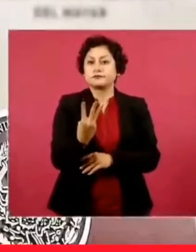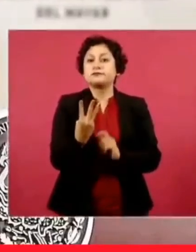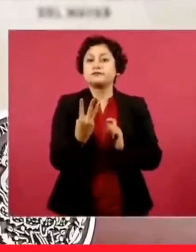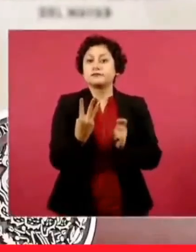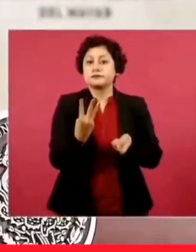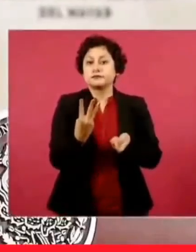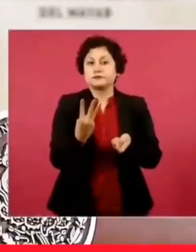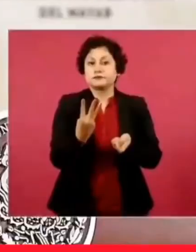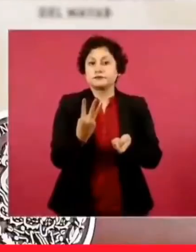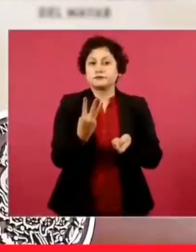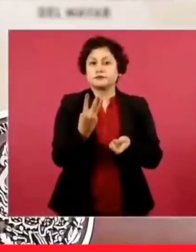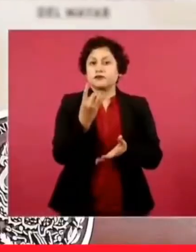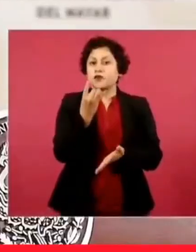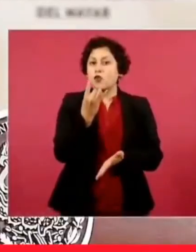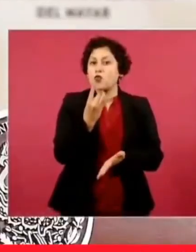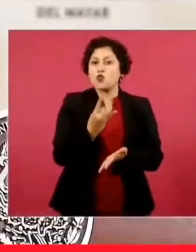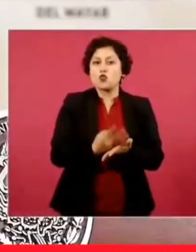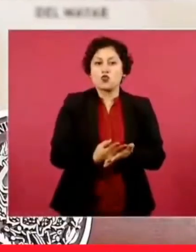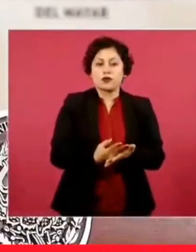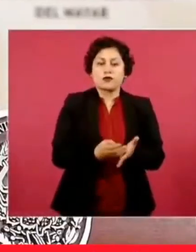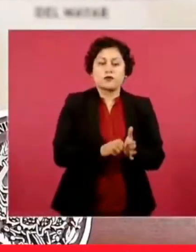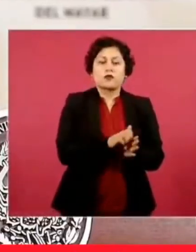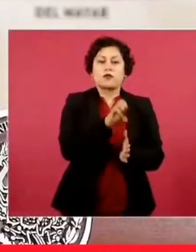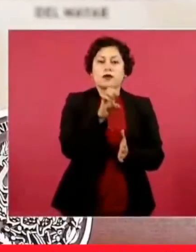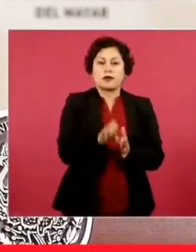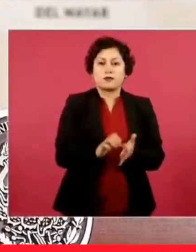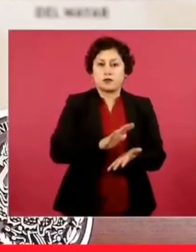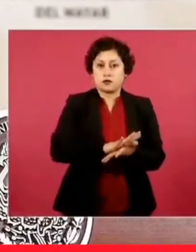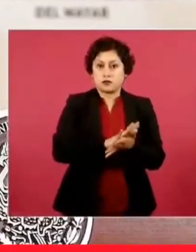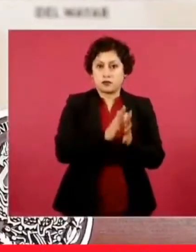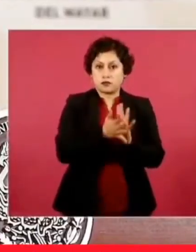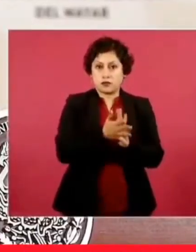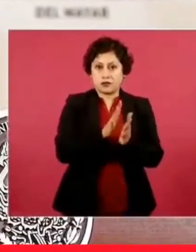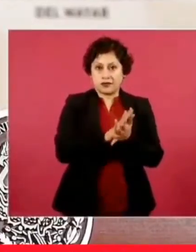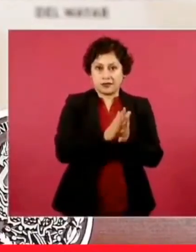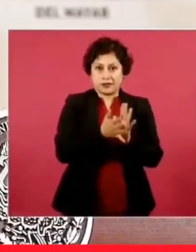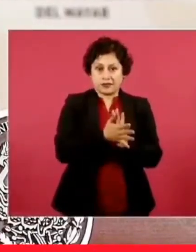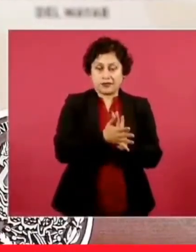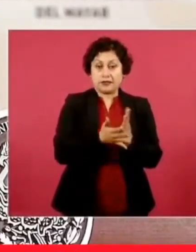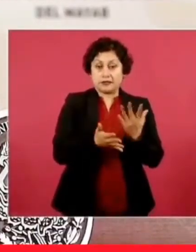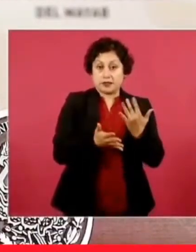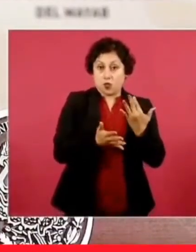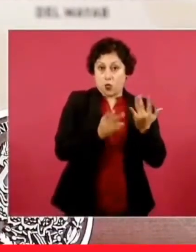alcanzaba para 50 kilos de tortilla el salario mínimo.